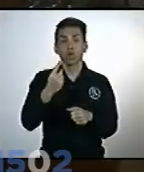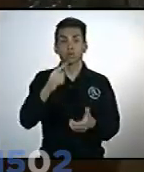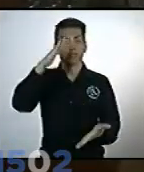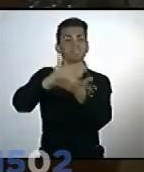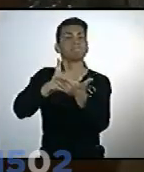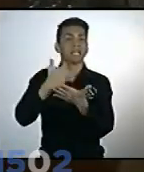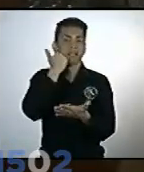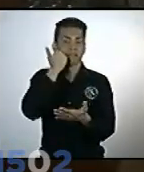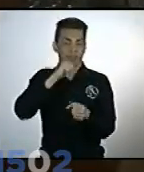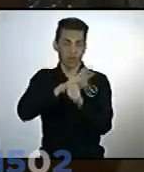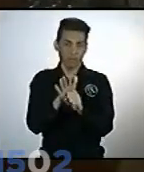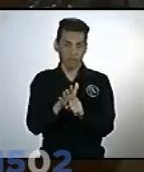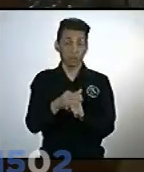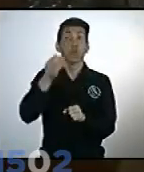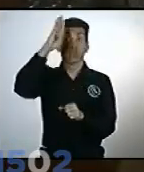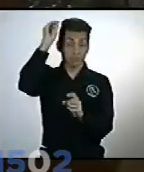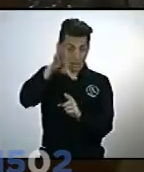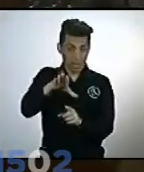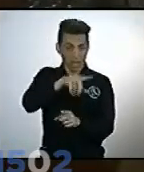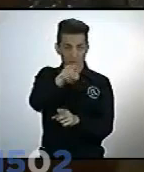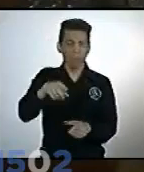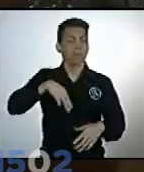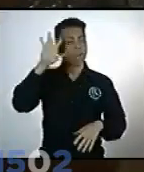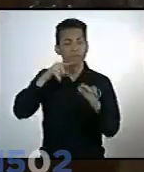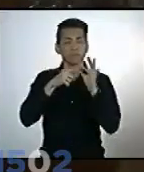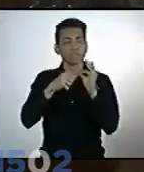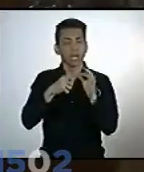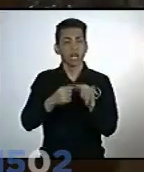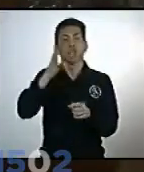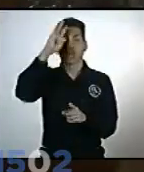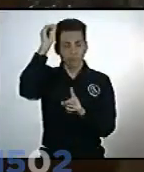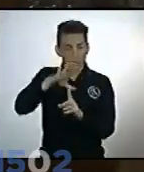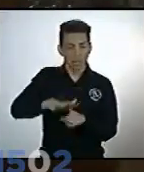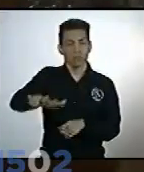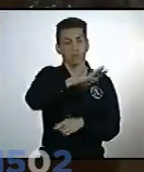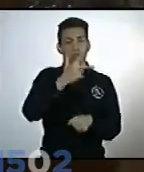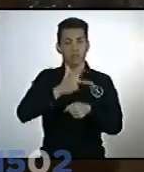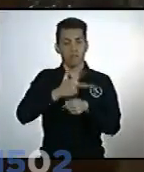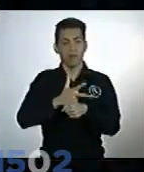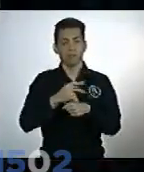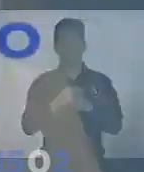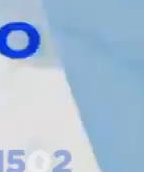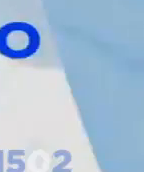la enfermedad. Que Dios les bendiga, pero especialmente que Dios bendiga a Guatemala.